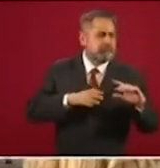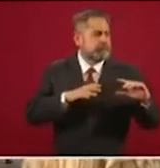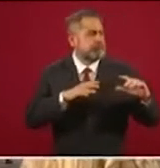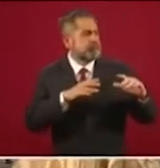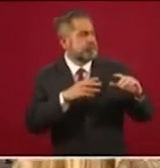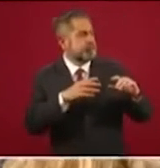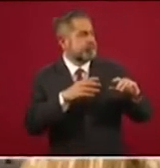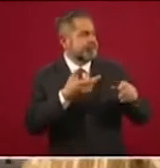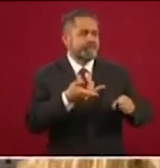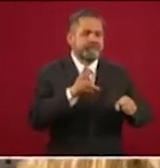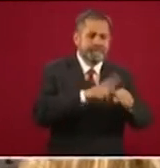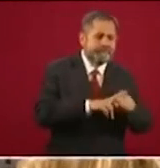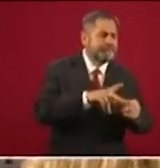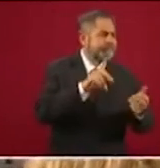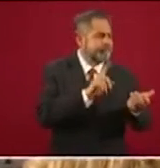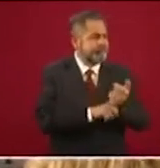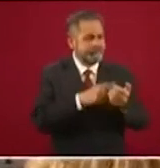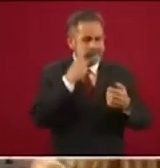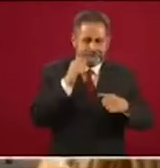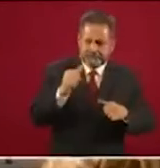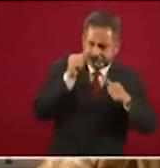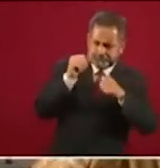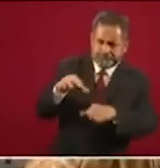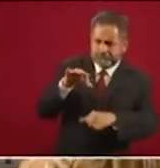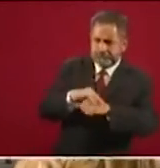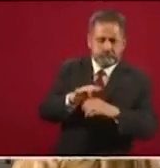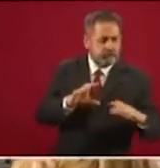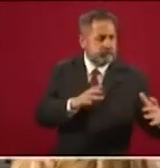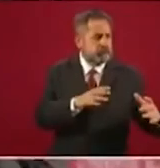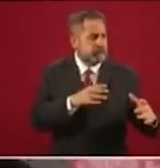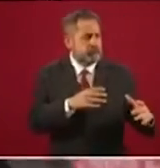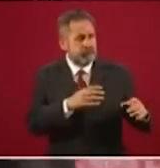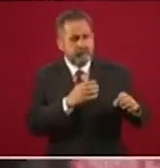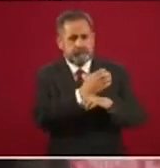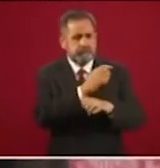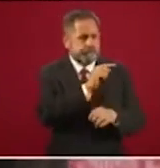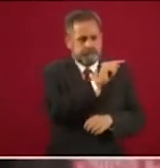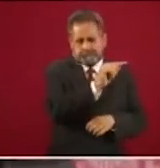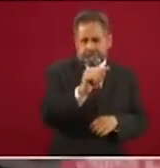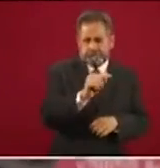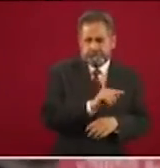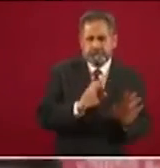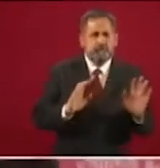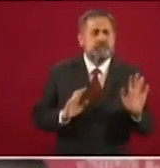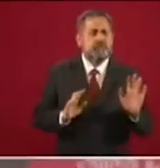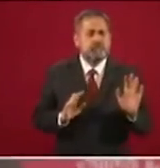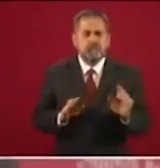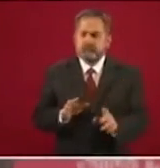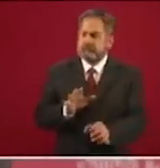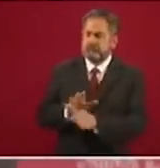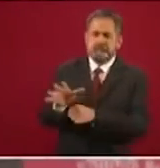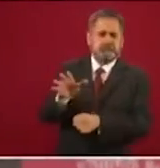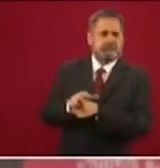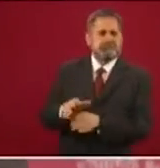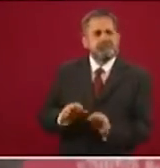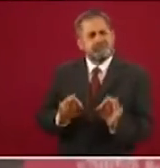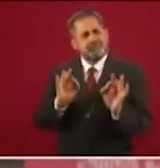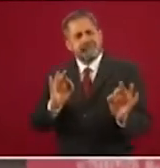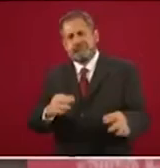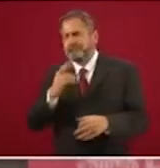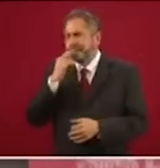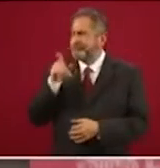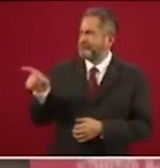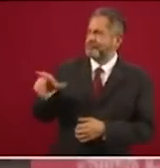funcionamiento de los servicios de salud de un estado o del otro pudieran ser suficientes o pudieran ser